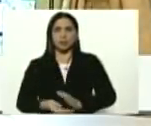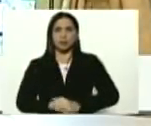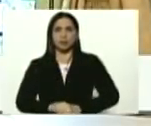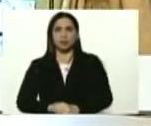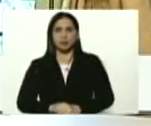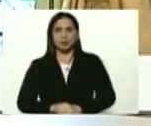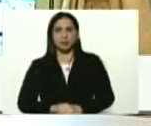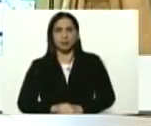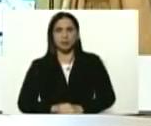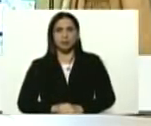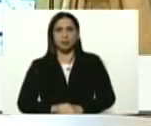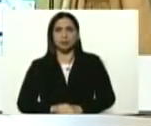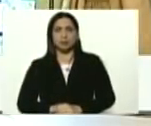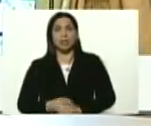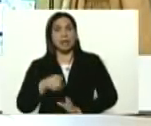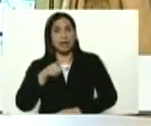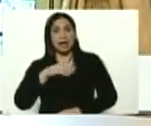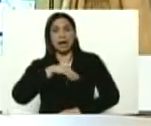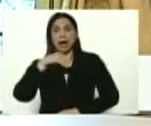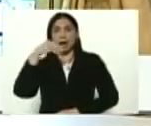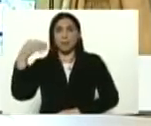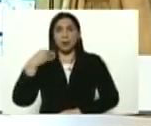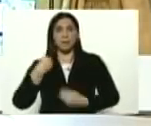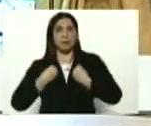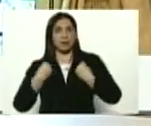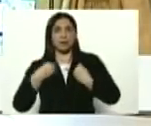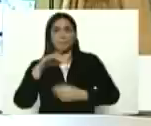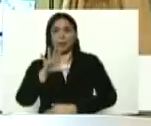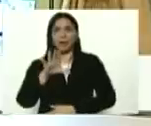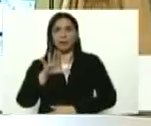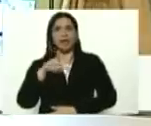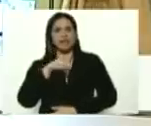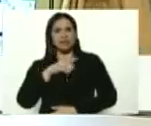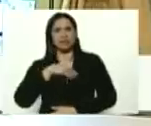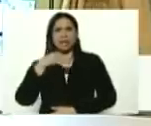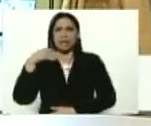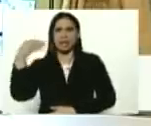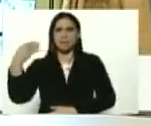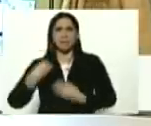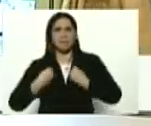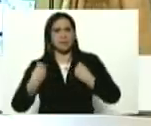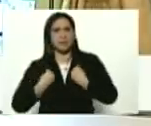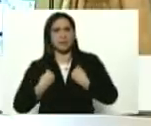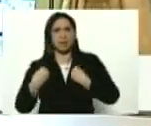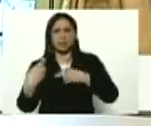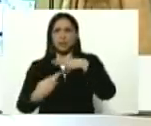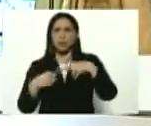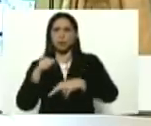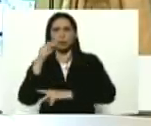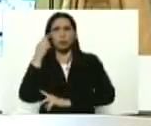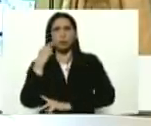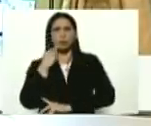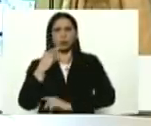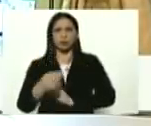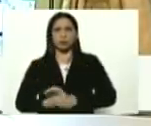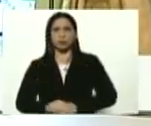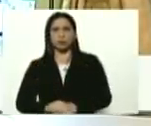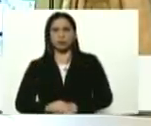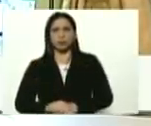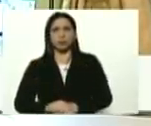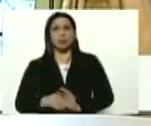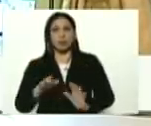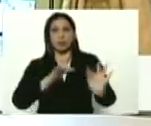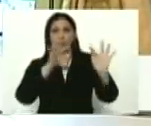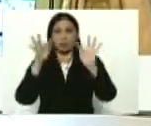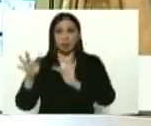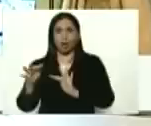el alma de la vida de la patria, es el alma, es la vida de la revolución bolivariana, es el legado que